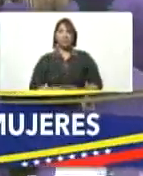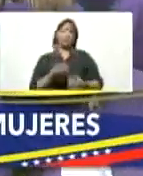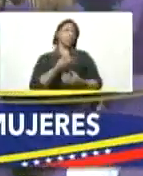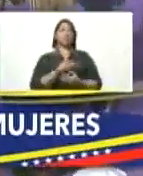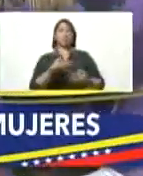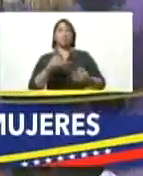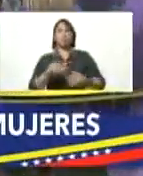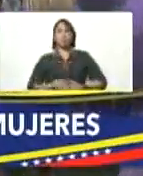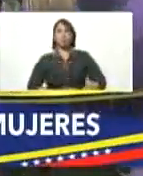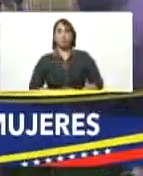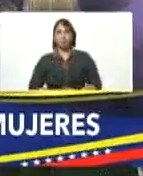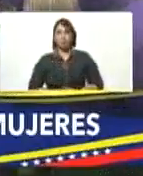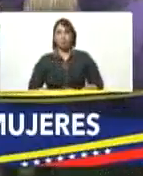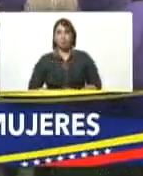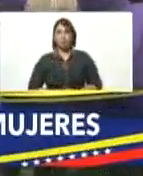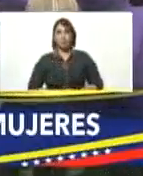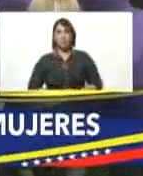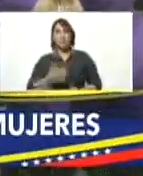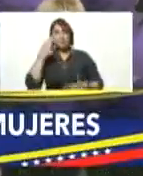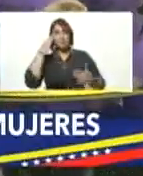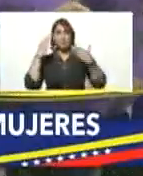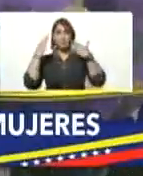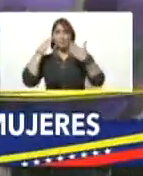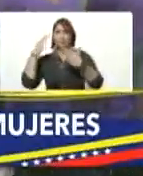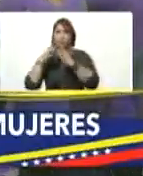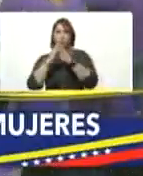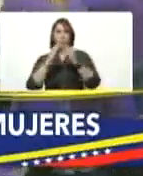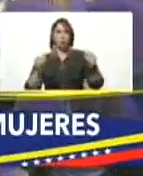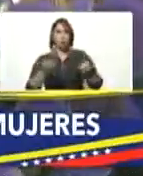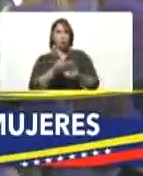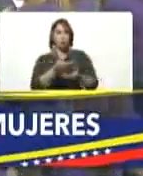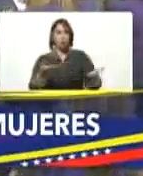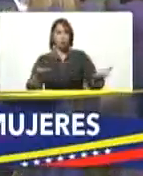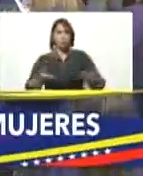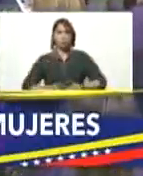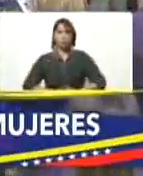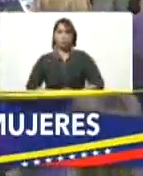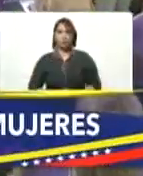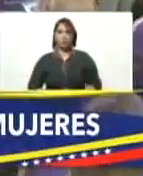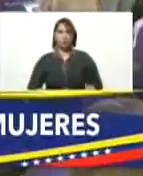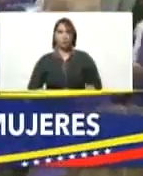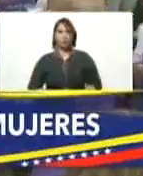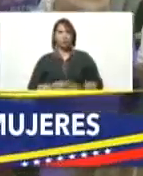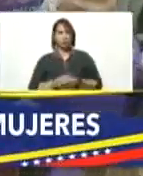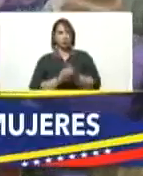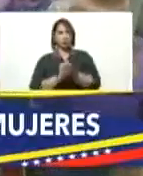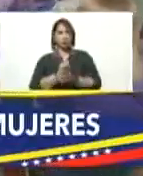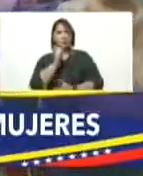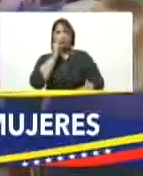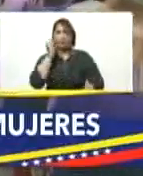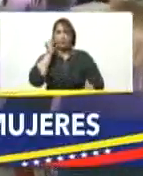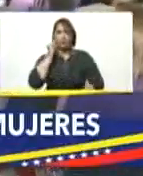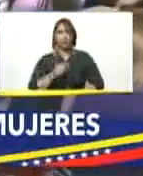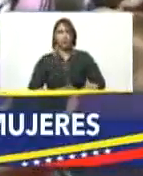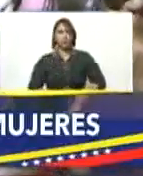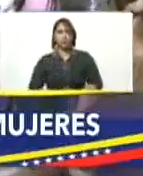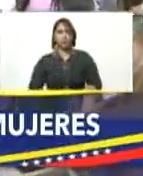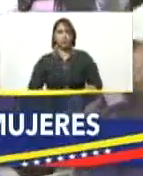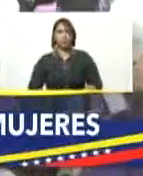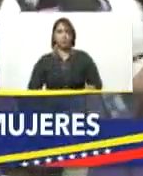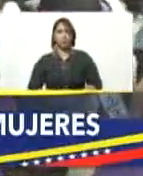excelente. Mi saludo a todos y a todas. Compañeras, compañeras.